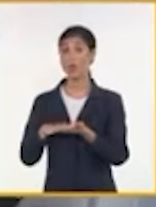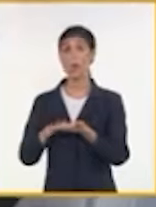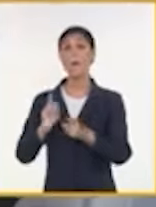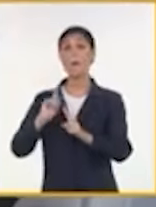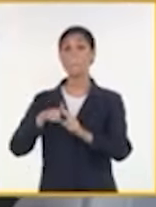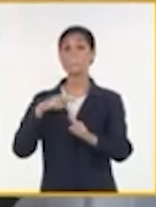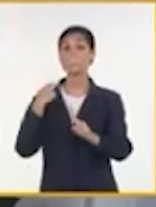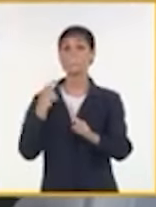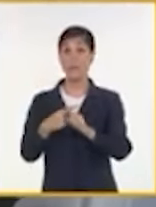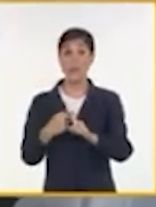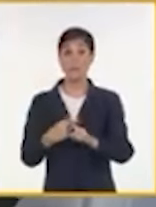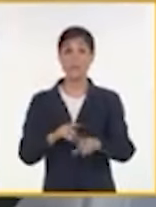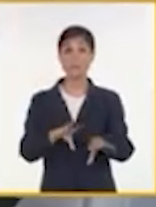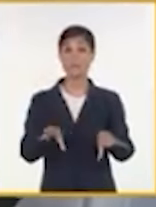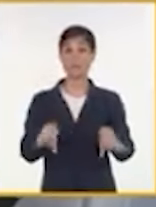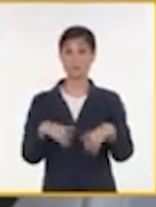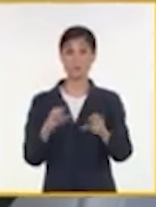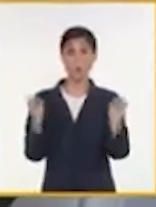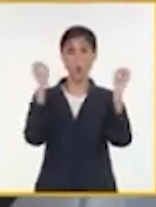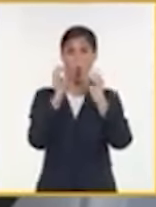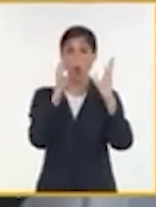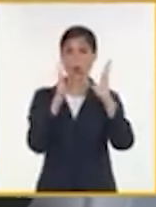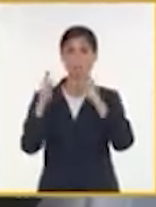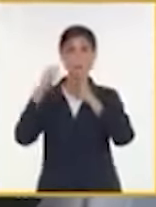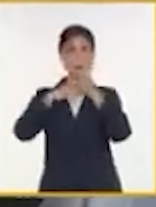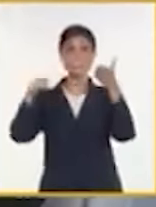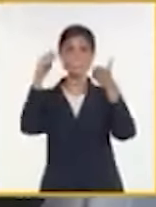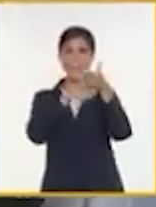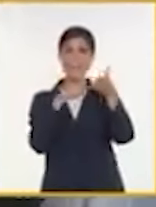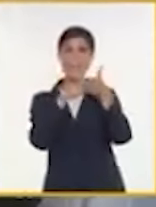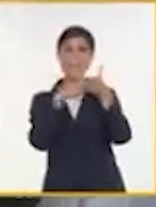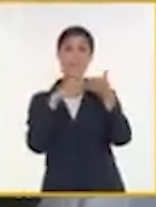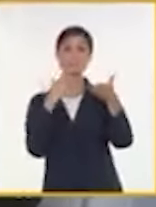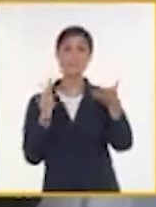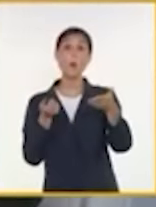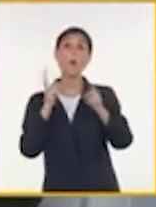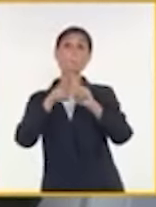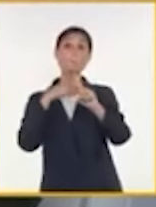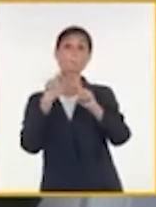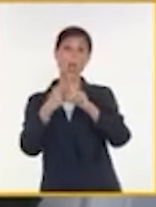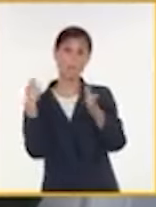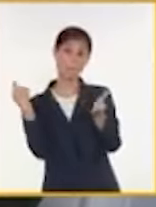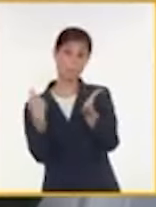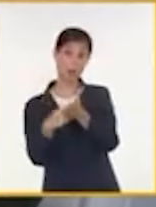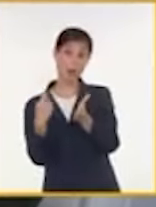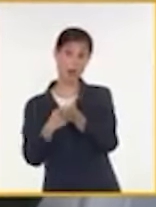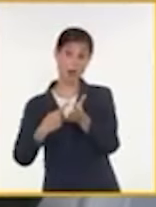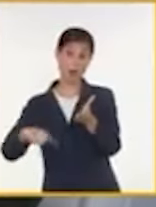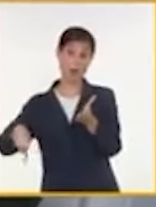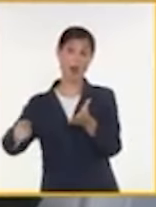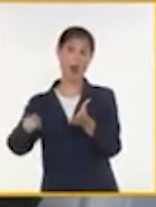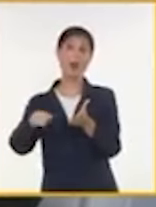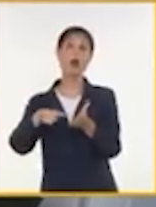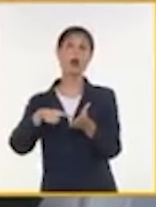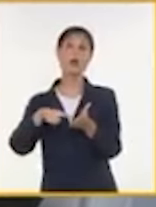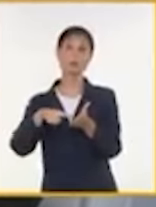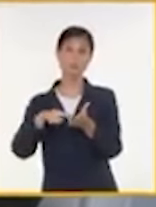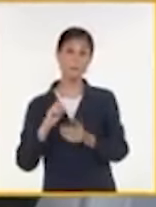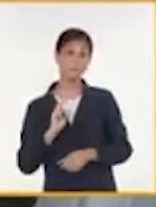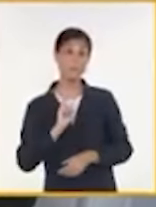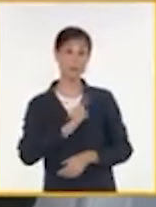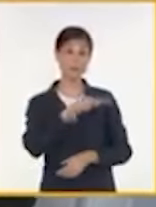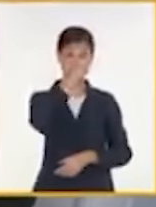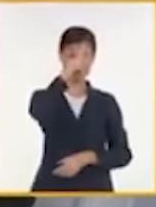país estimulada organizada financiada por organizaciones y no solo organizaciones por grupo